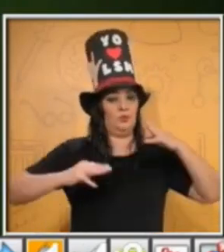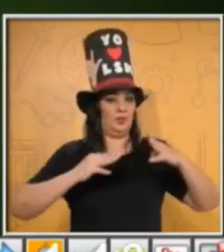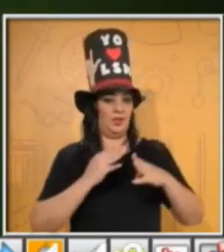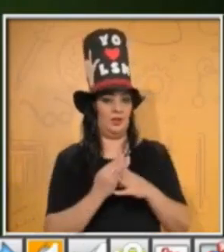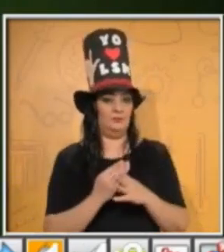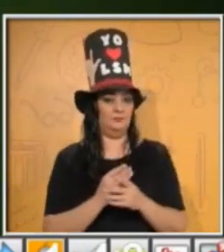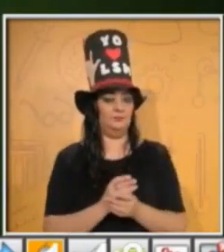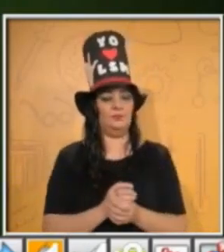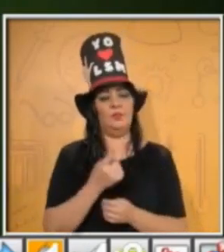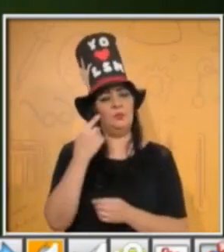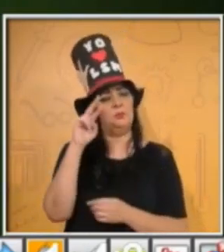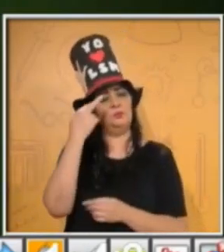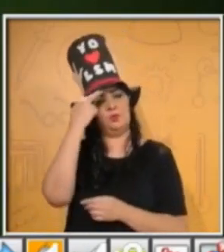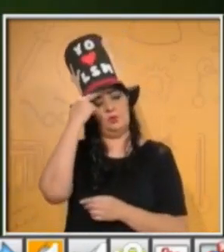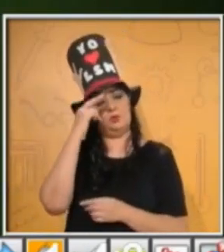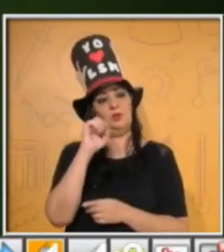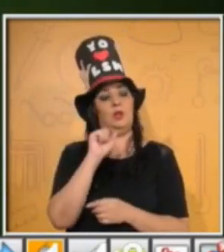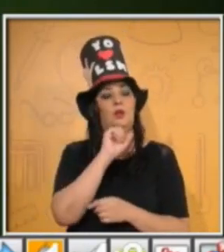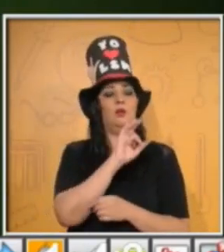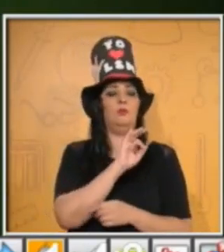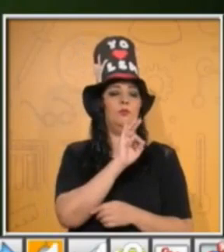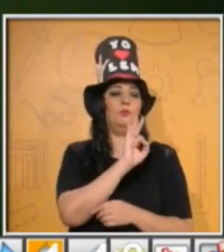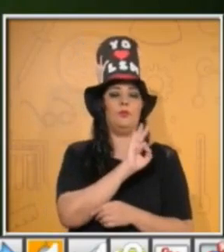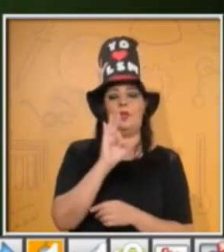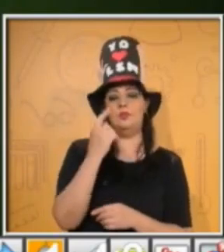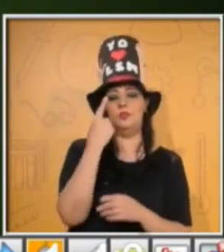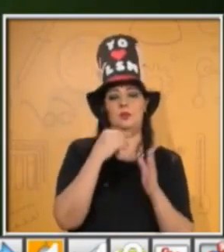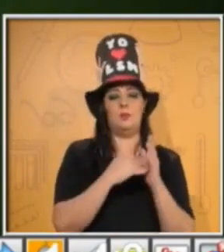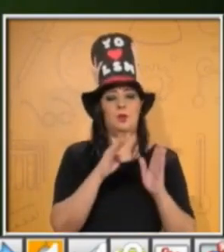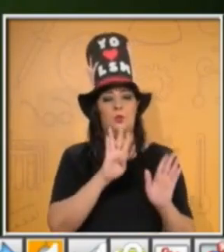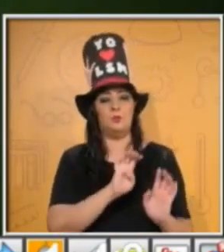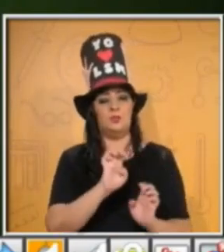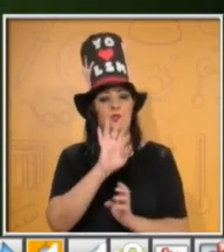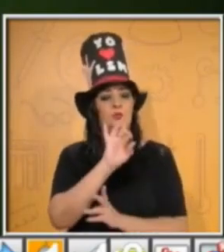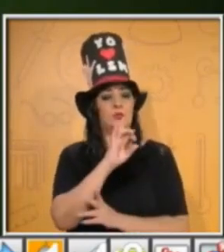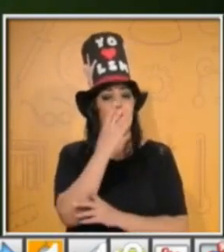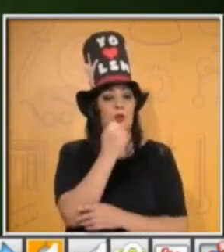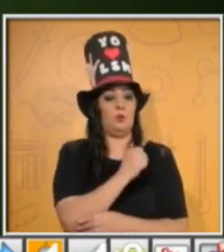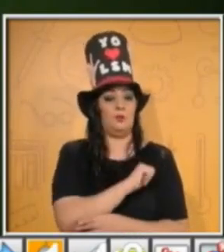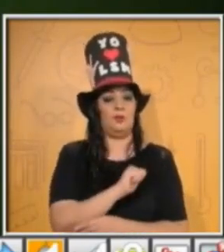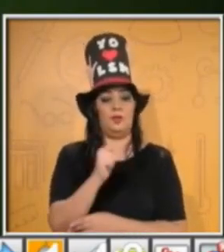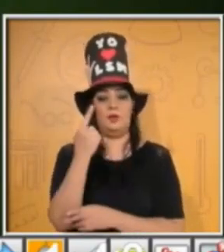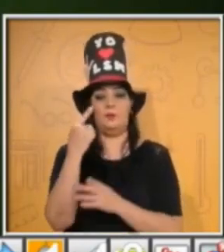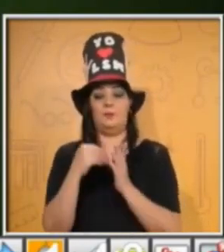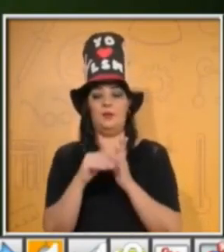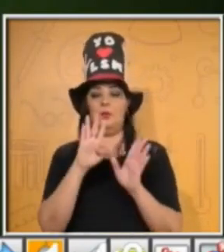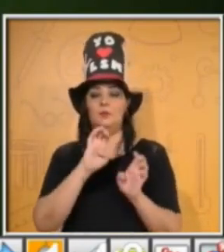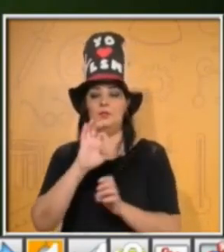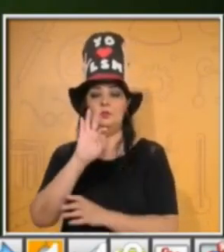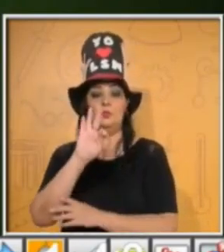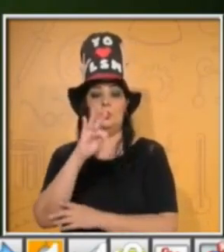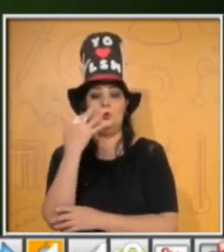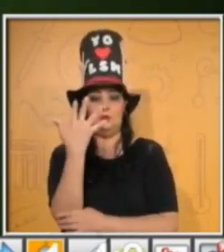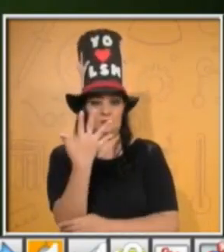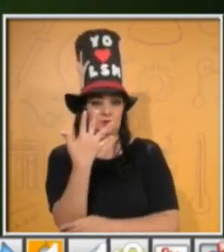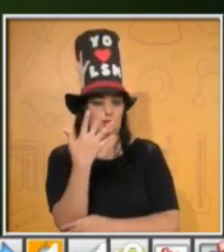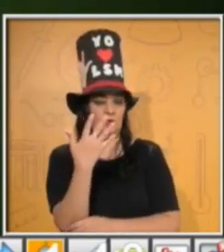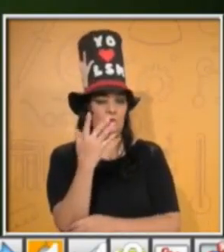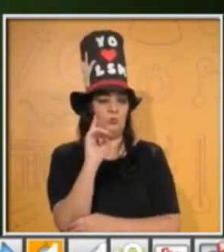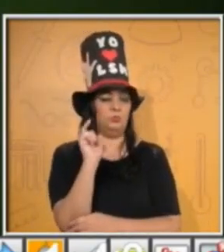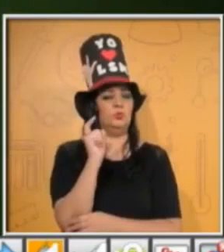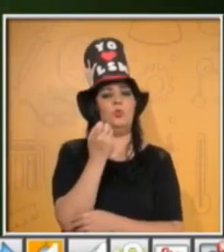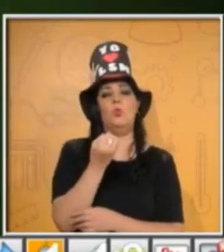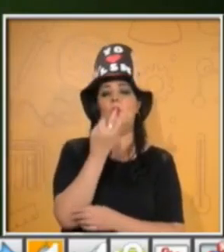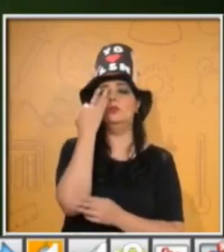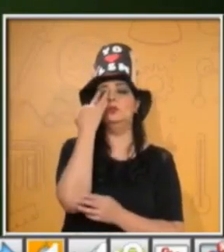nos situamos en el siglo XX, en los años 1939 a 1945, estamos hablando de ¿cuántos años,